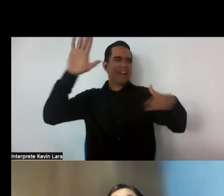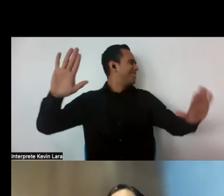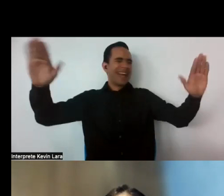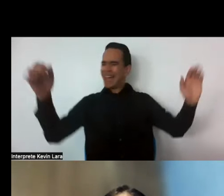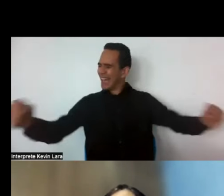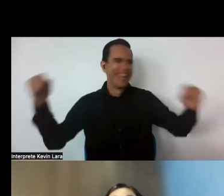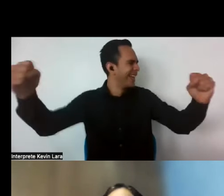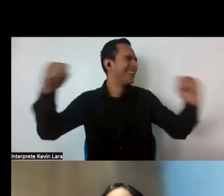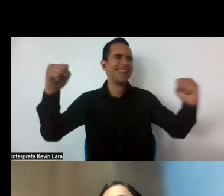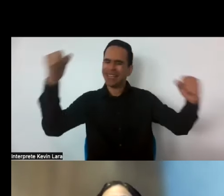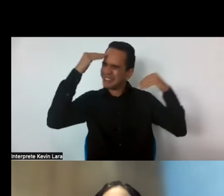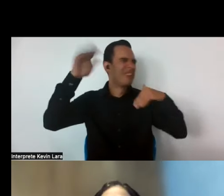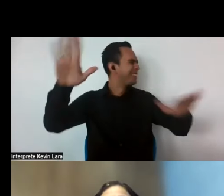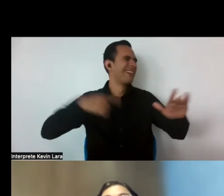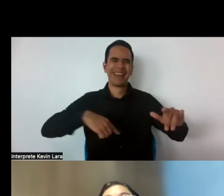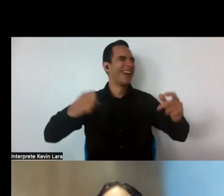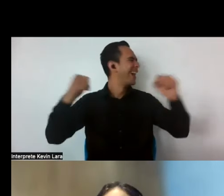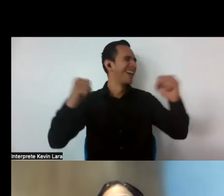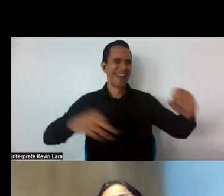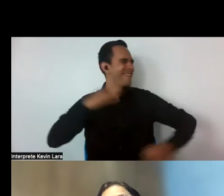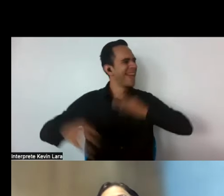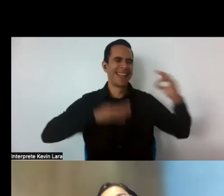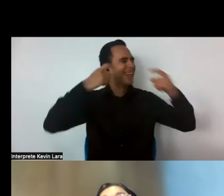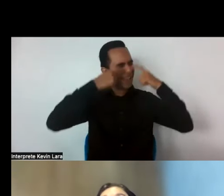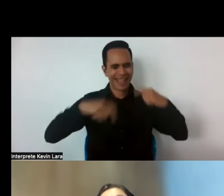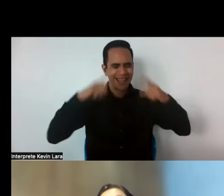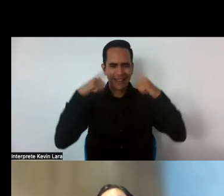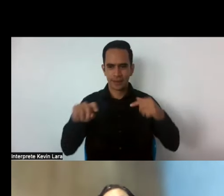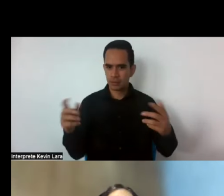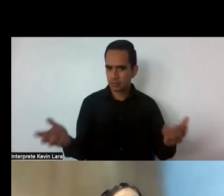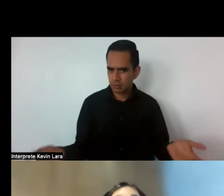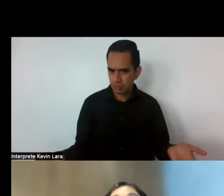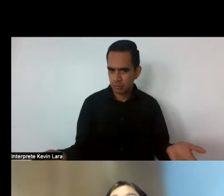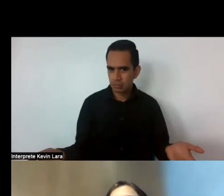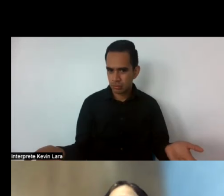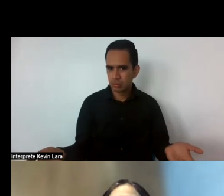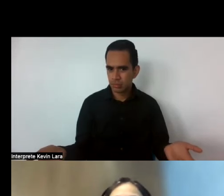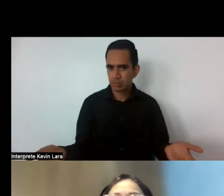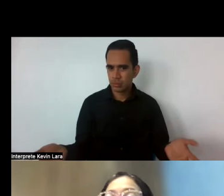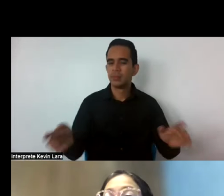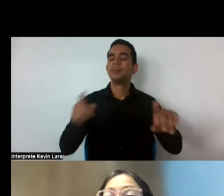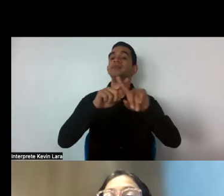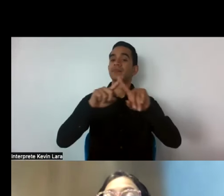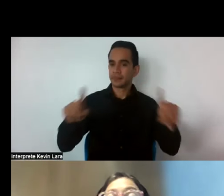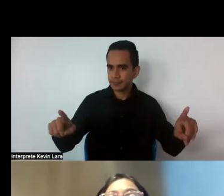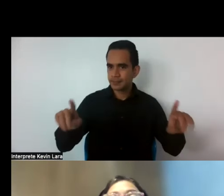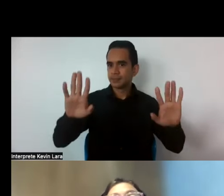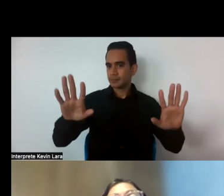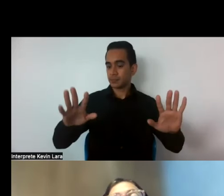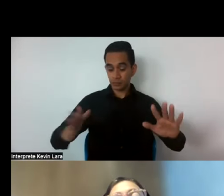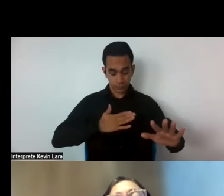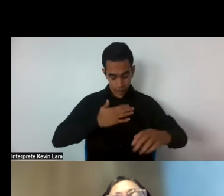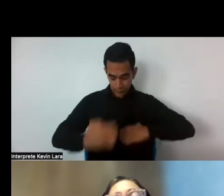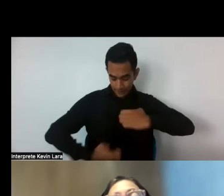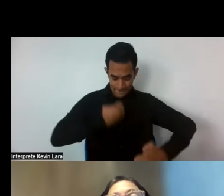Y eso sucede justamente porque estamos hablando de emociones que me llegan a controlar,